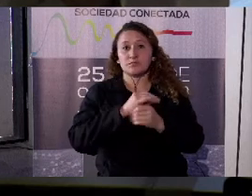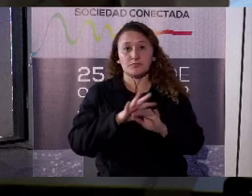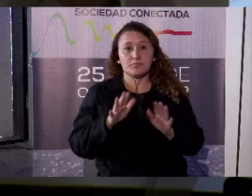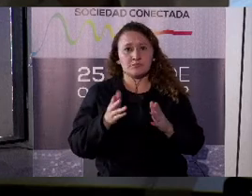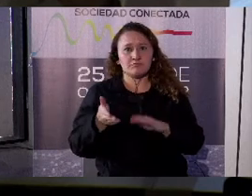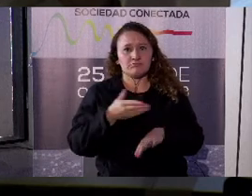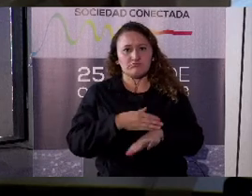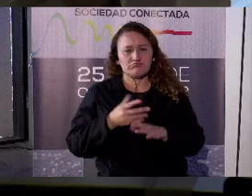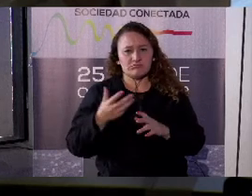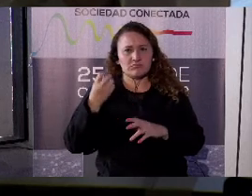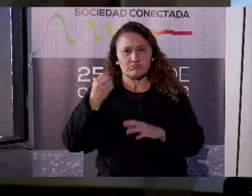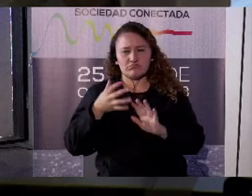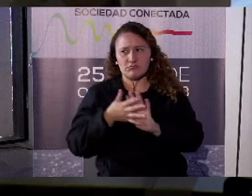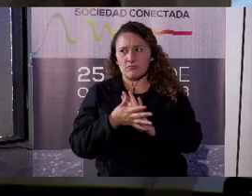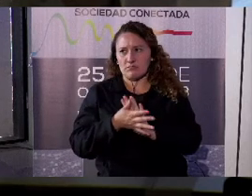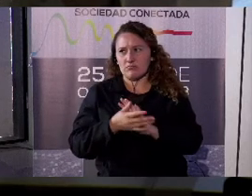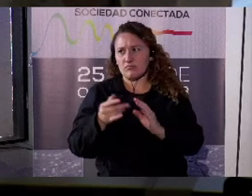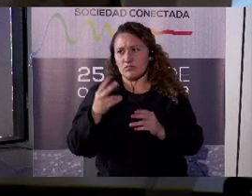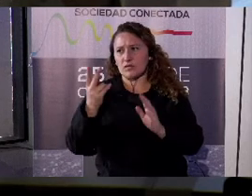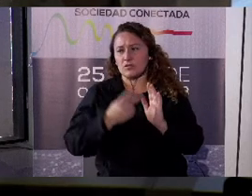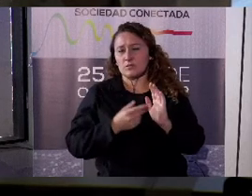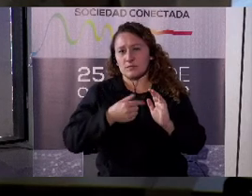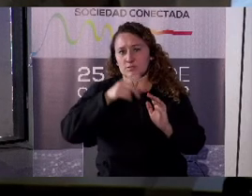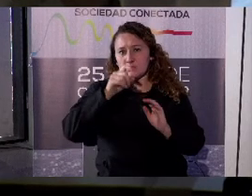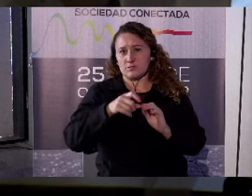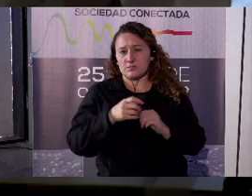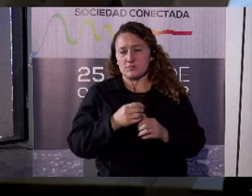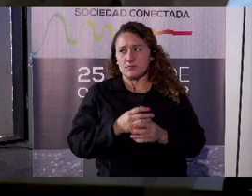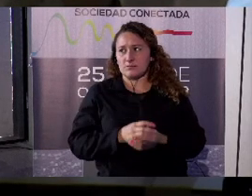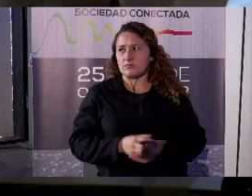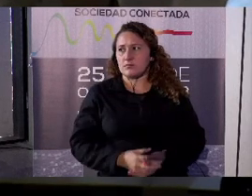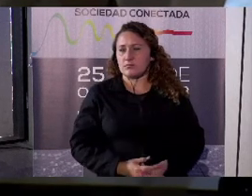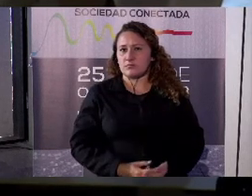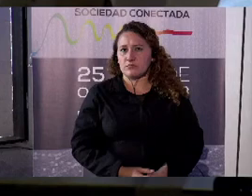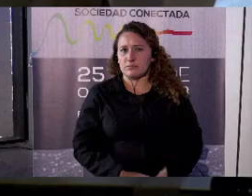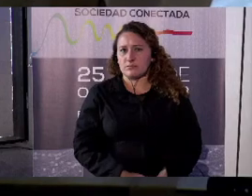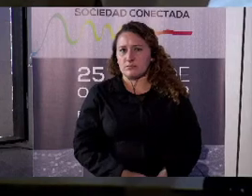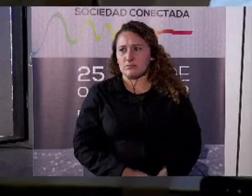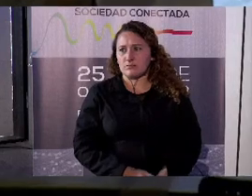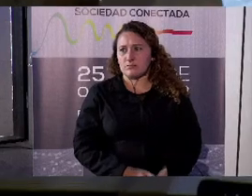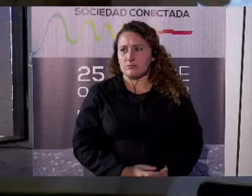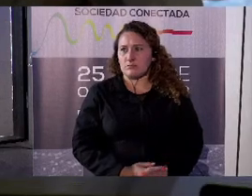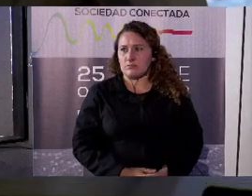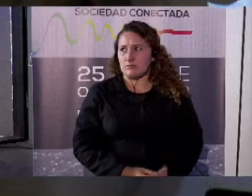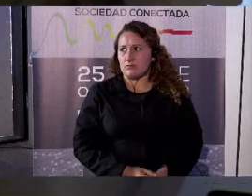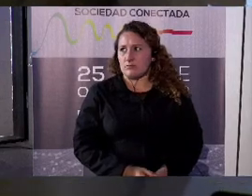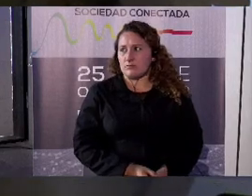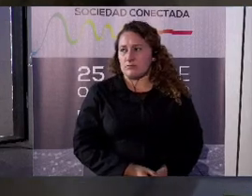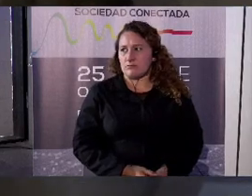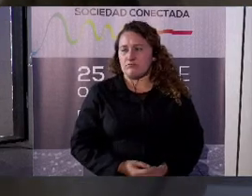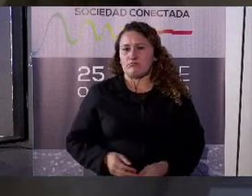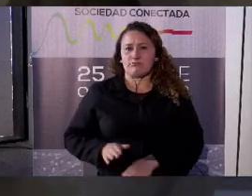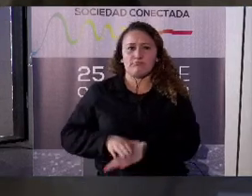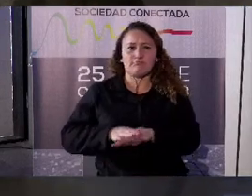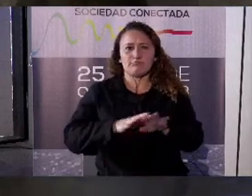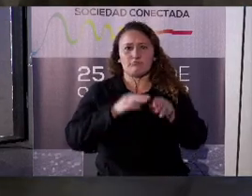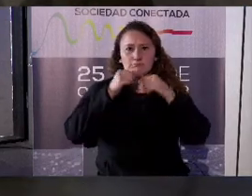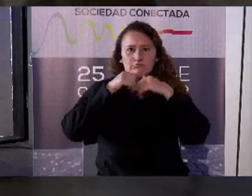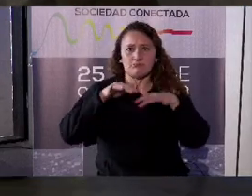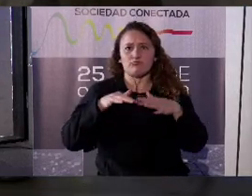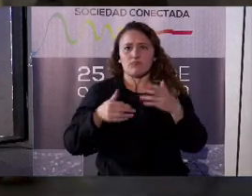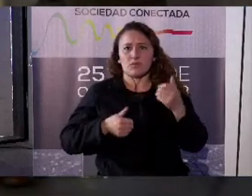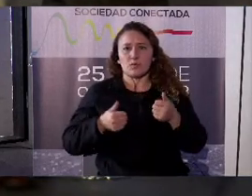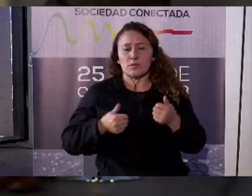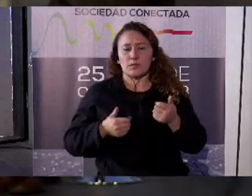de mostrar el contenido Huawei en el año 2016 en el Mob Forum anuncio el rotating c Mr Ken